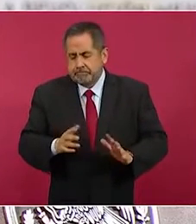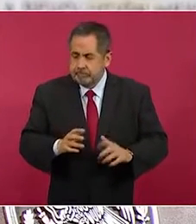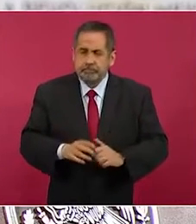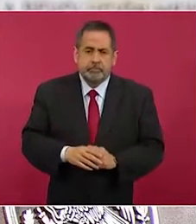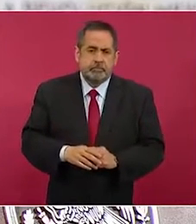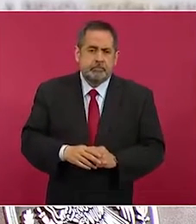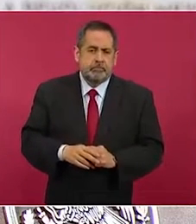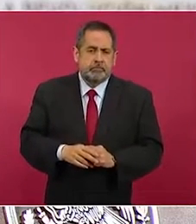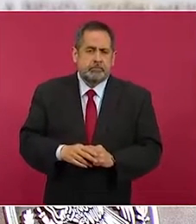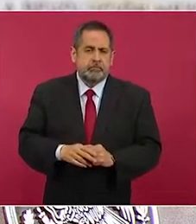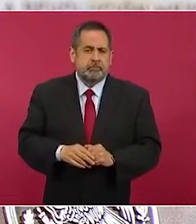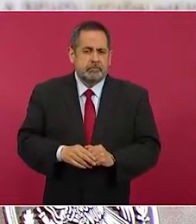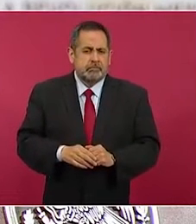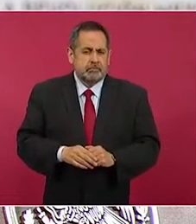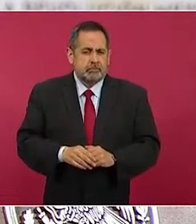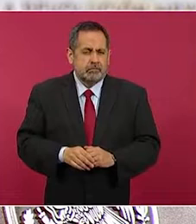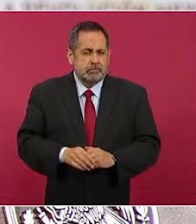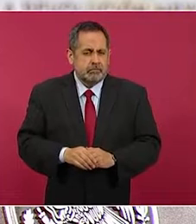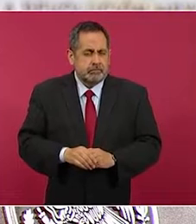Ayer